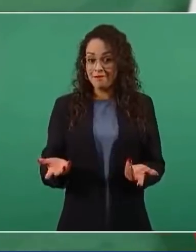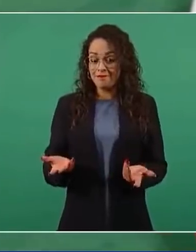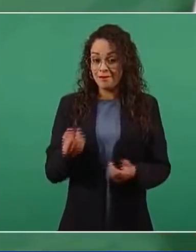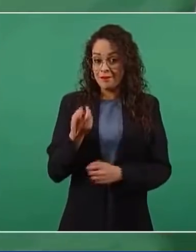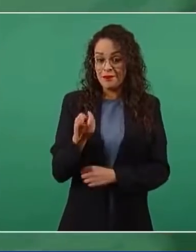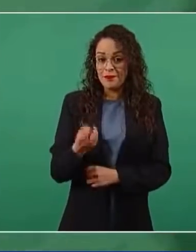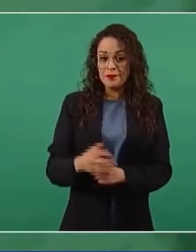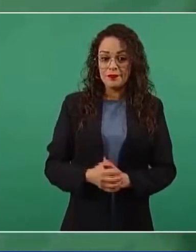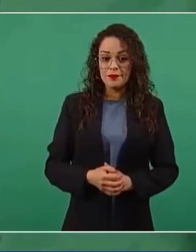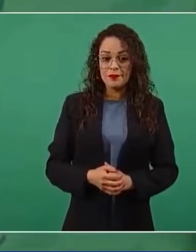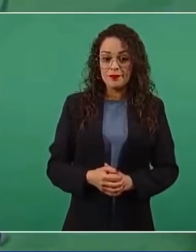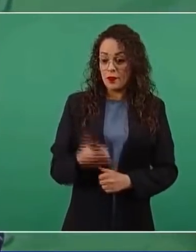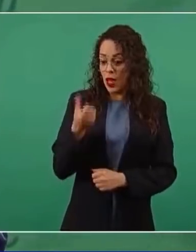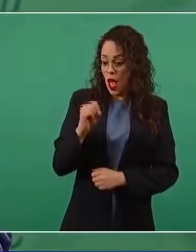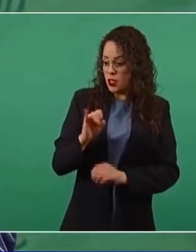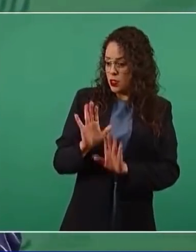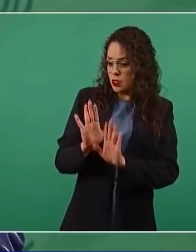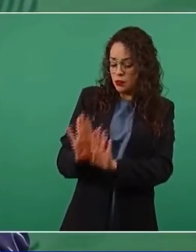y ahí se quedaba,